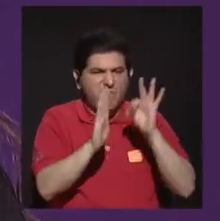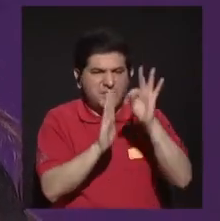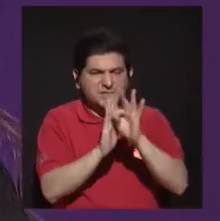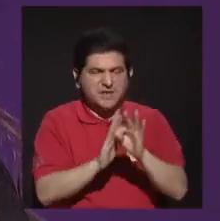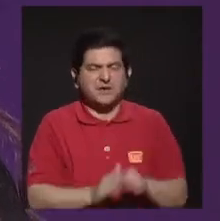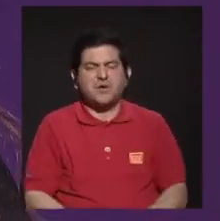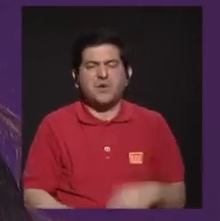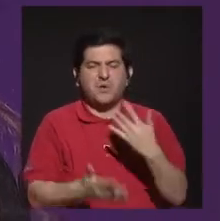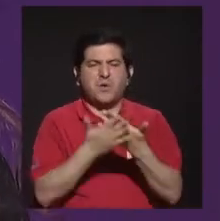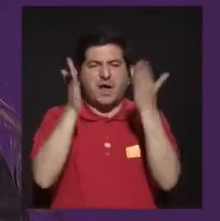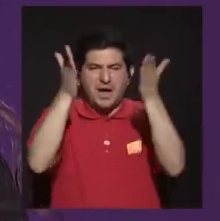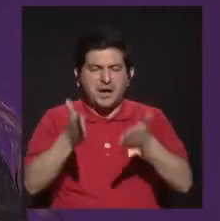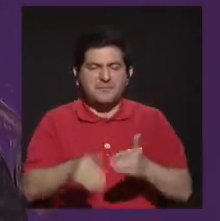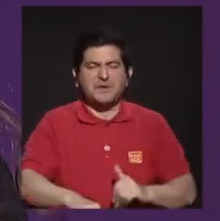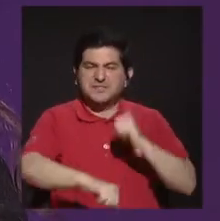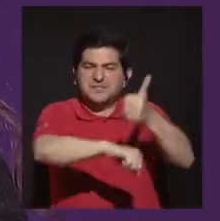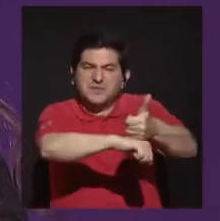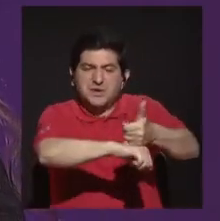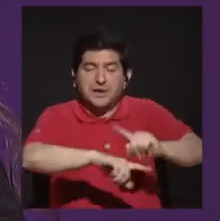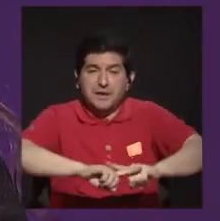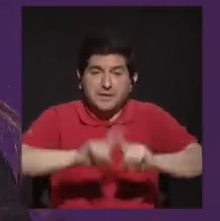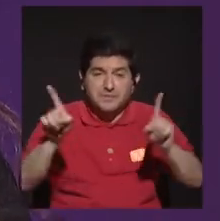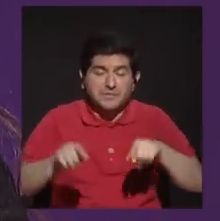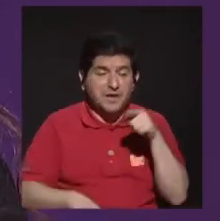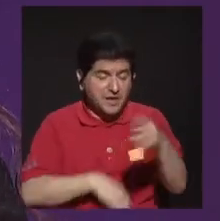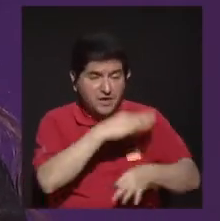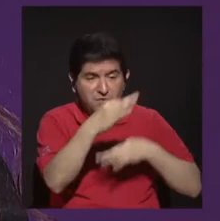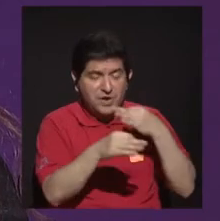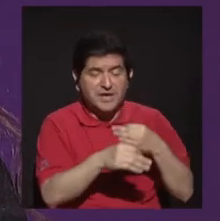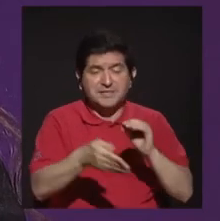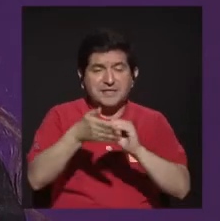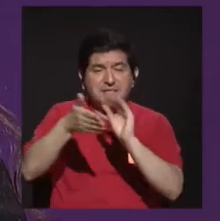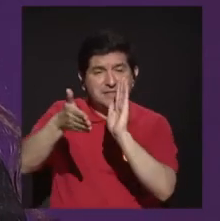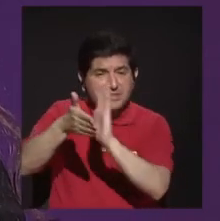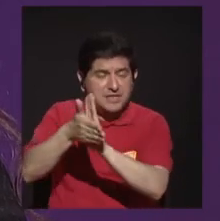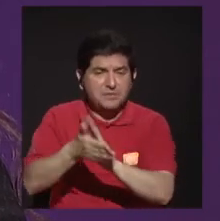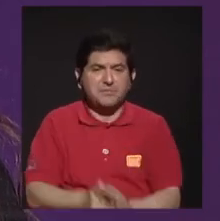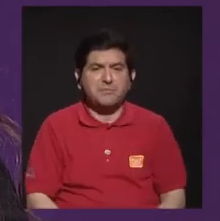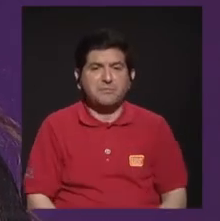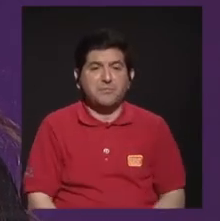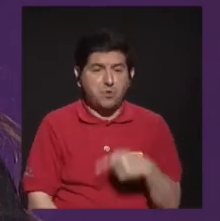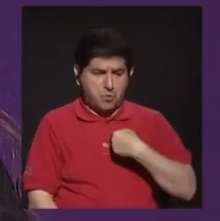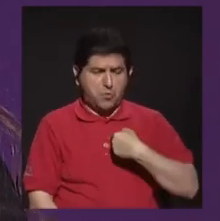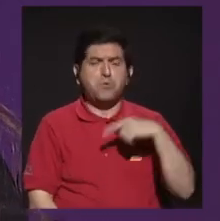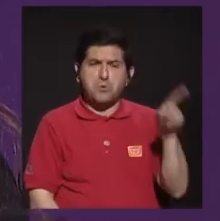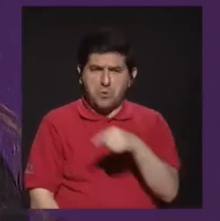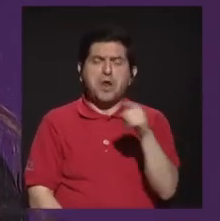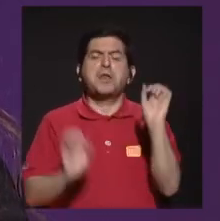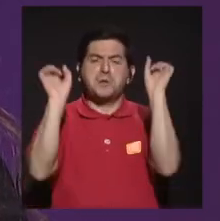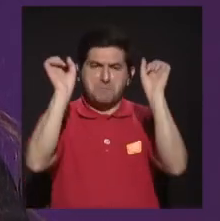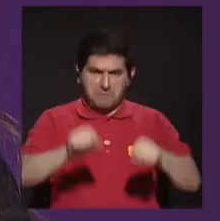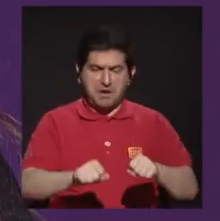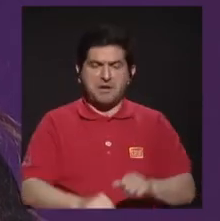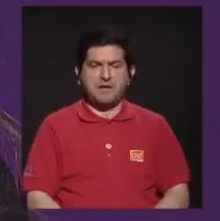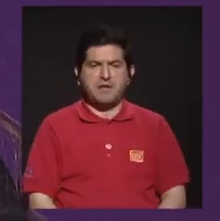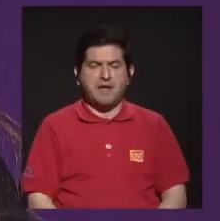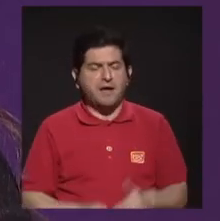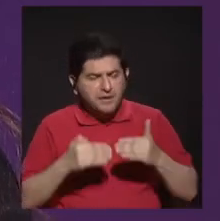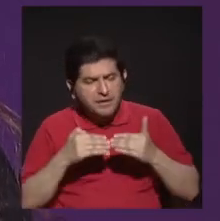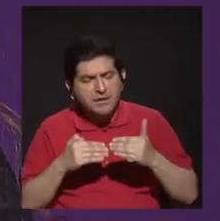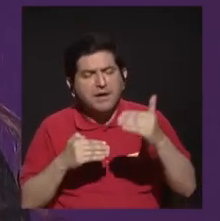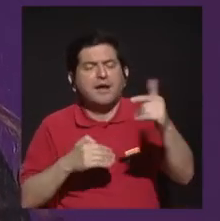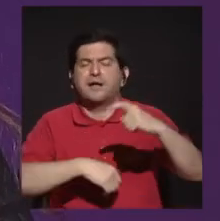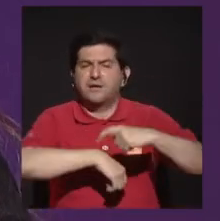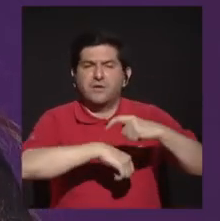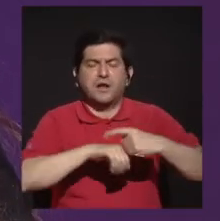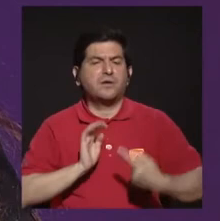las privadas de libertad, pero también ese tipo de etiquetas, ese tipo de cosas uno mismo se las puede quitar, claro, ¿verdad? Con el pasar del tiempo